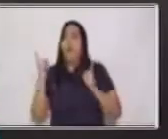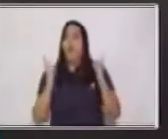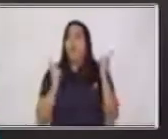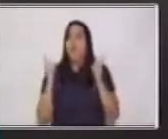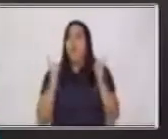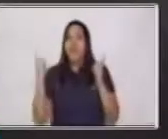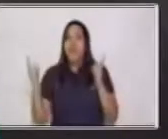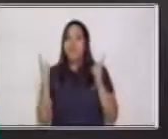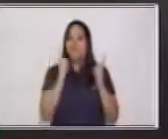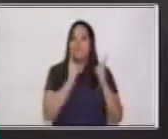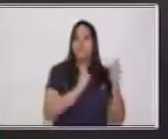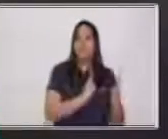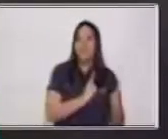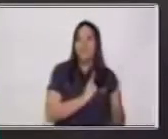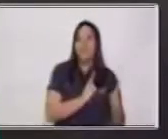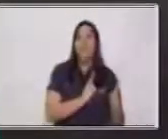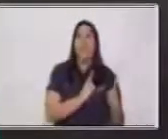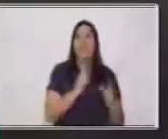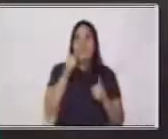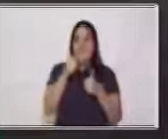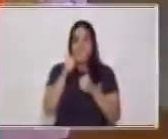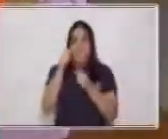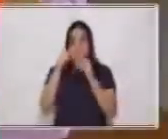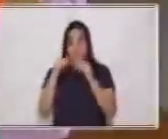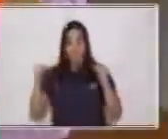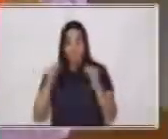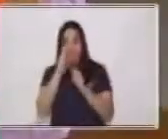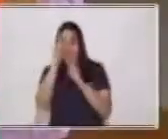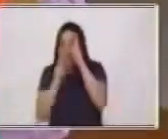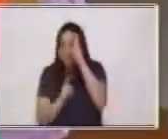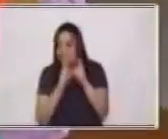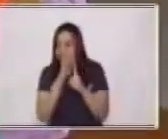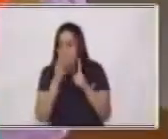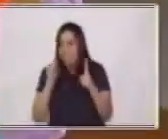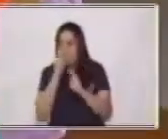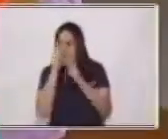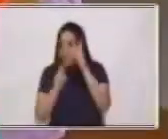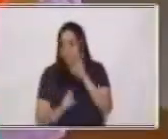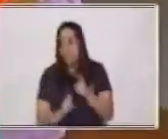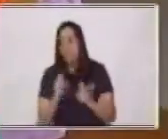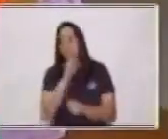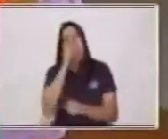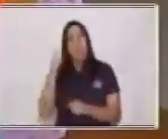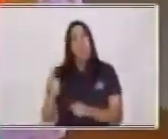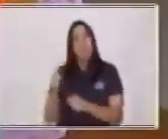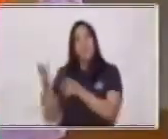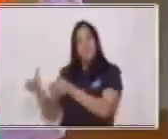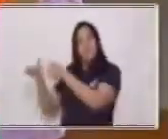interrogativa. Exacto. Súper. Vamos a sacar otra.